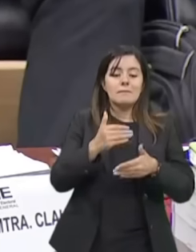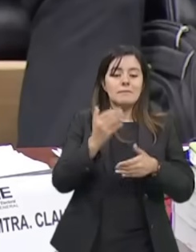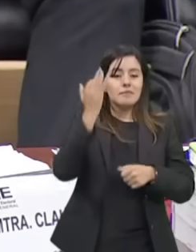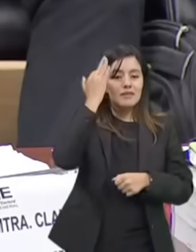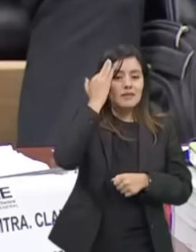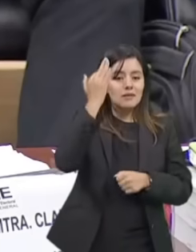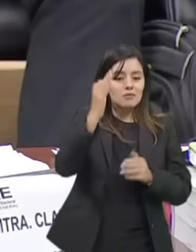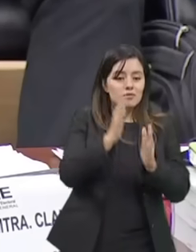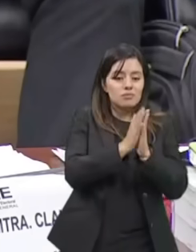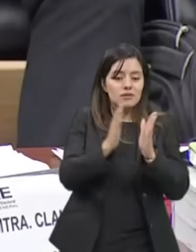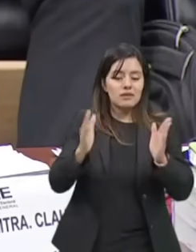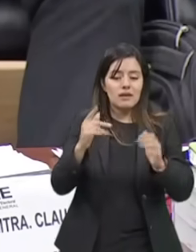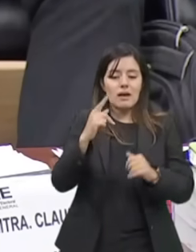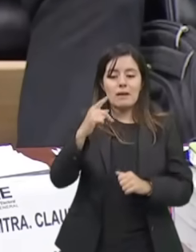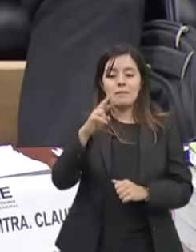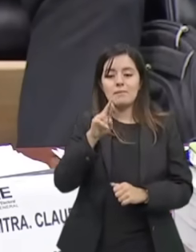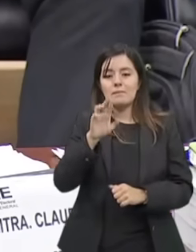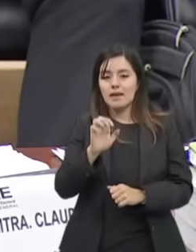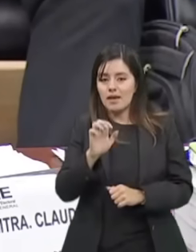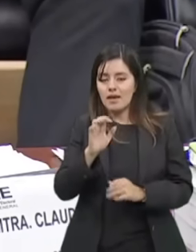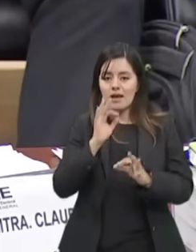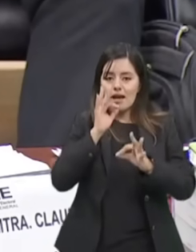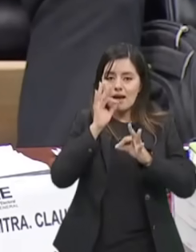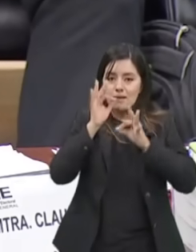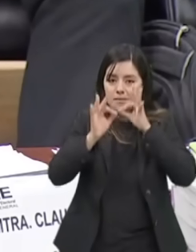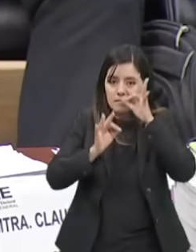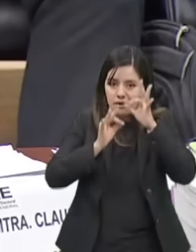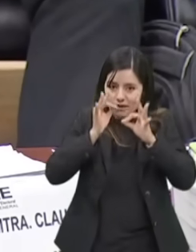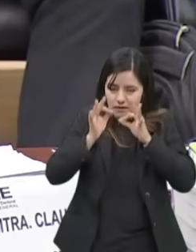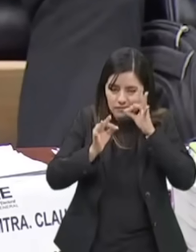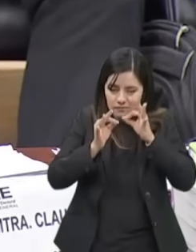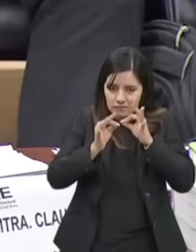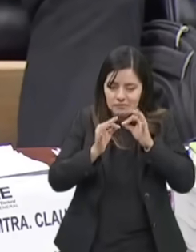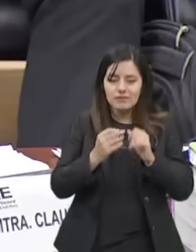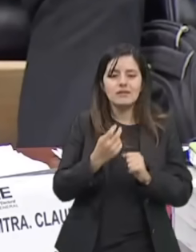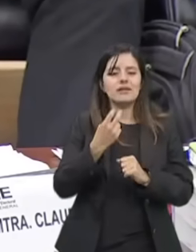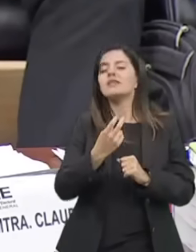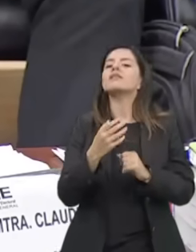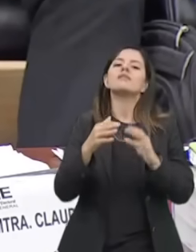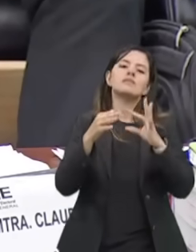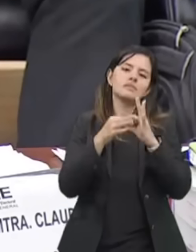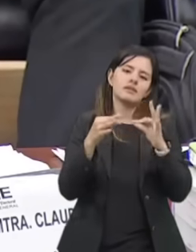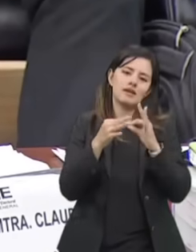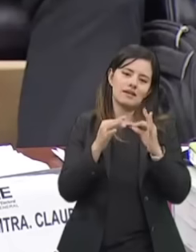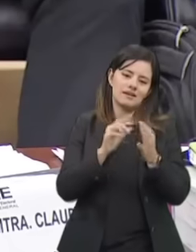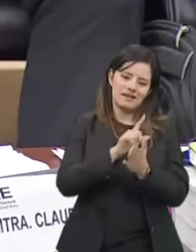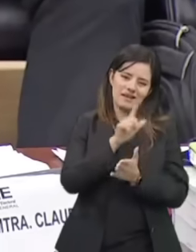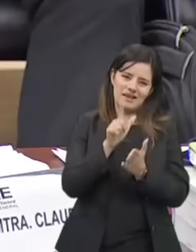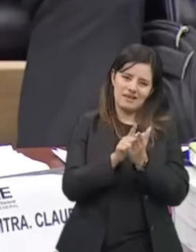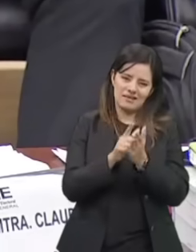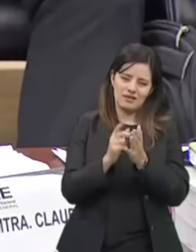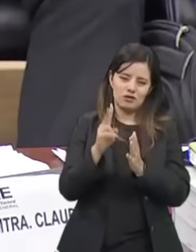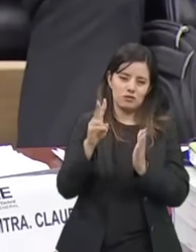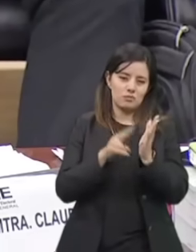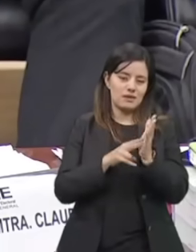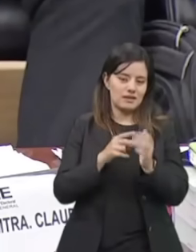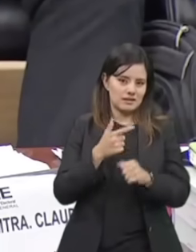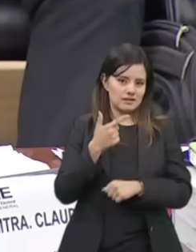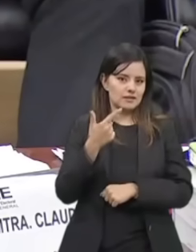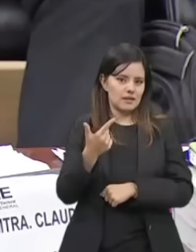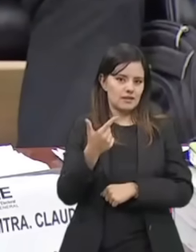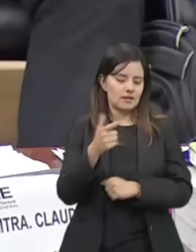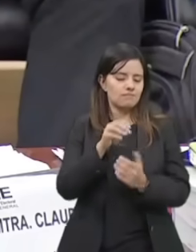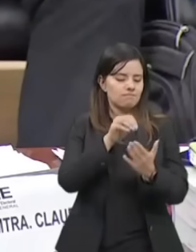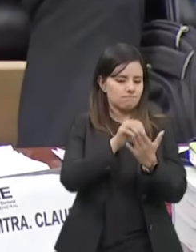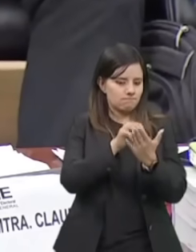precampaña. Es importante destacar que fue precisamente la reforma de 2007 la que reguló, entre